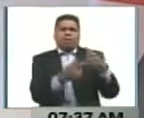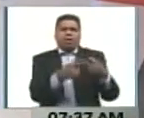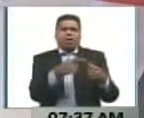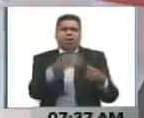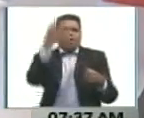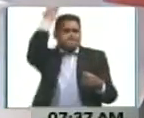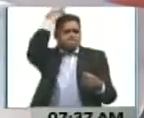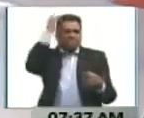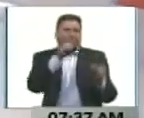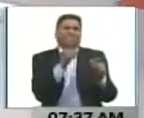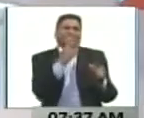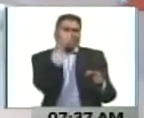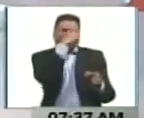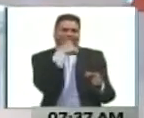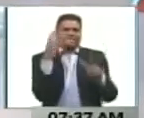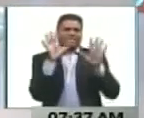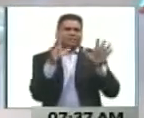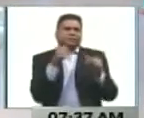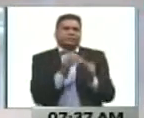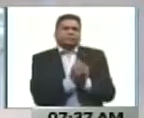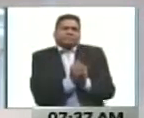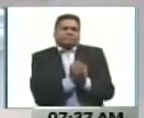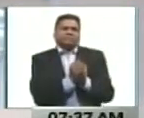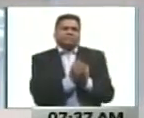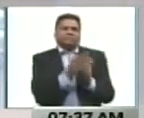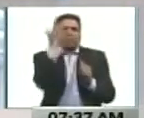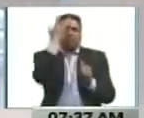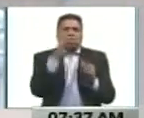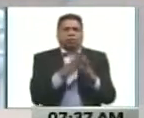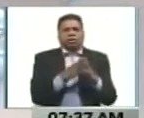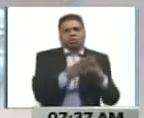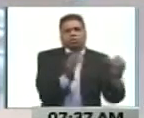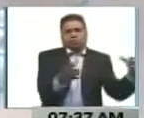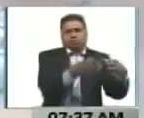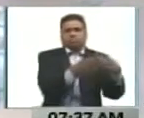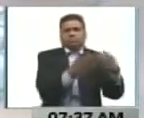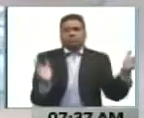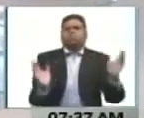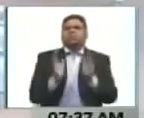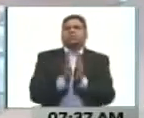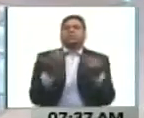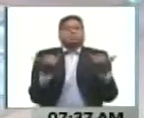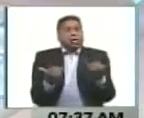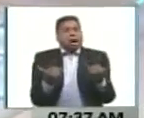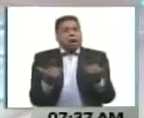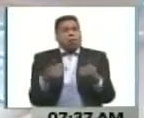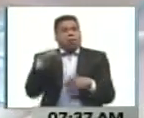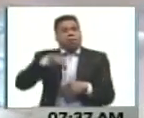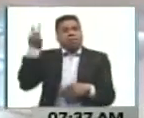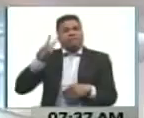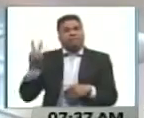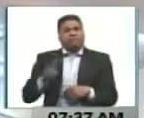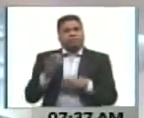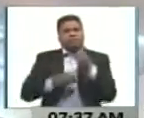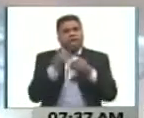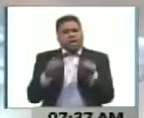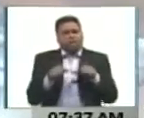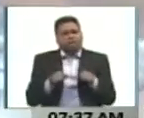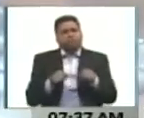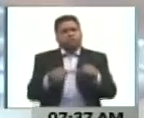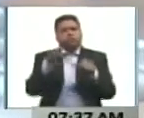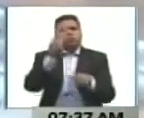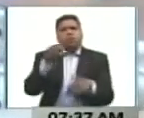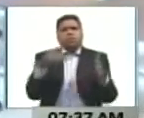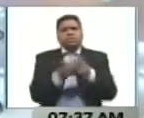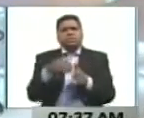por supuesto, el 11 y 12, todo lo que sucedió en el año 2002 acá en Venezuela, pero también en este año 2016, la instalación ya se dio el Congreso